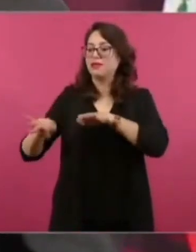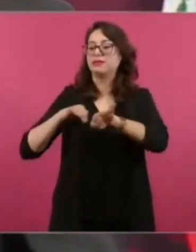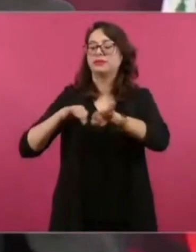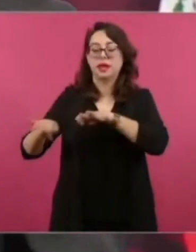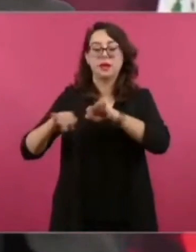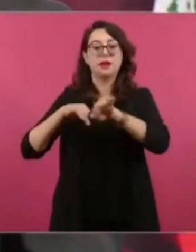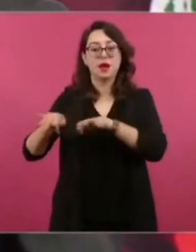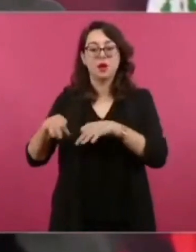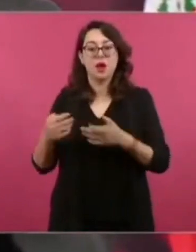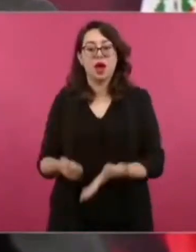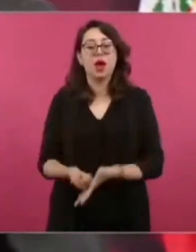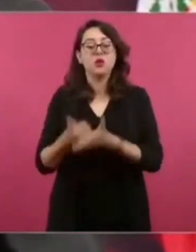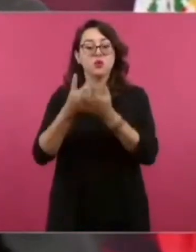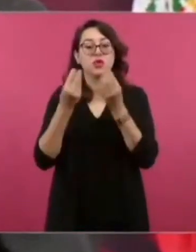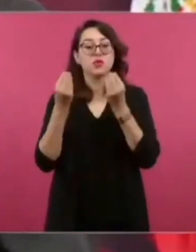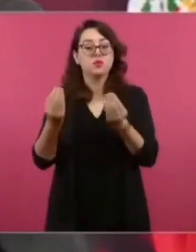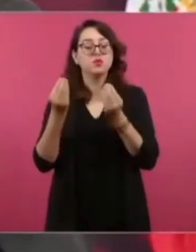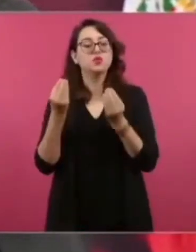industria de la construcción.